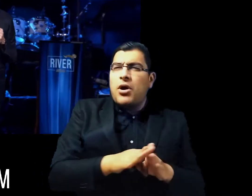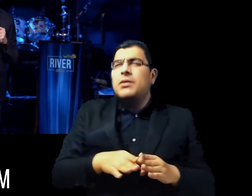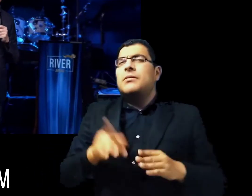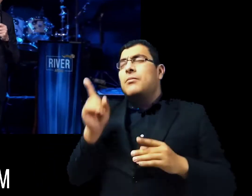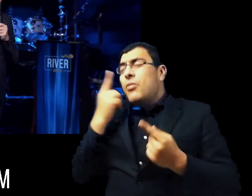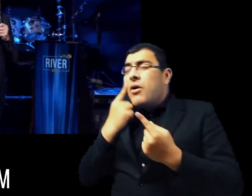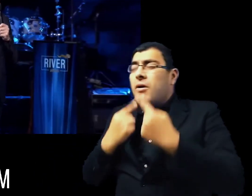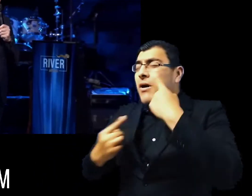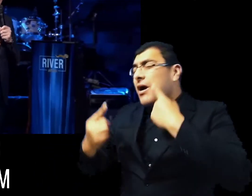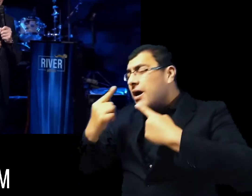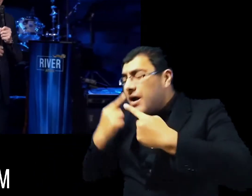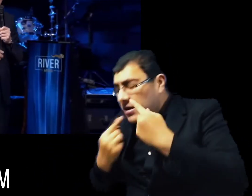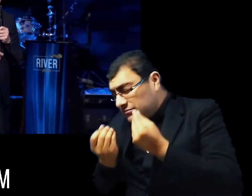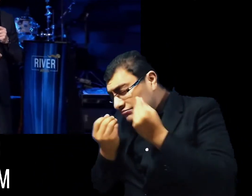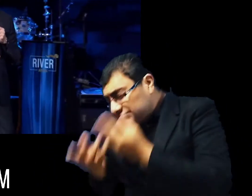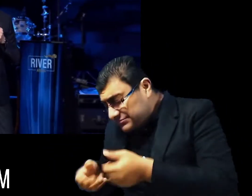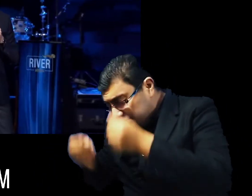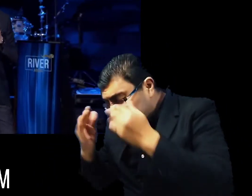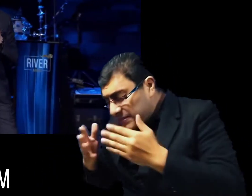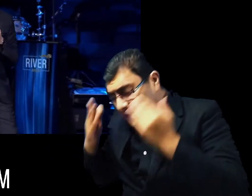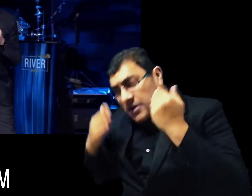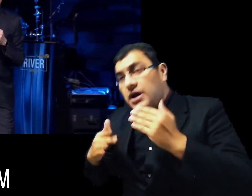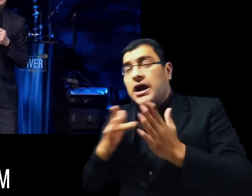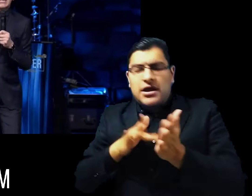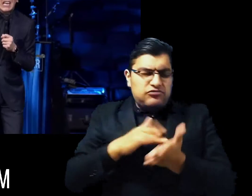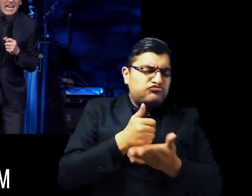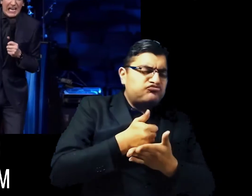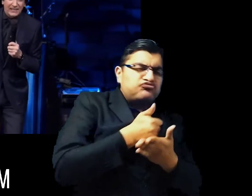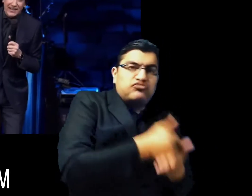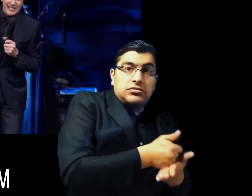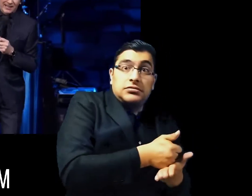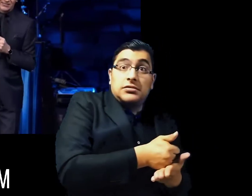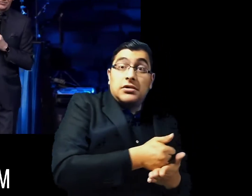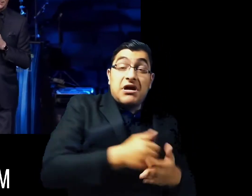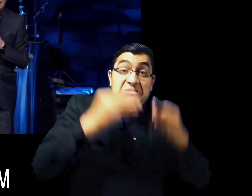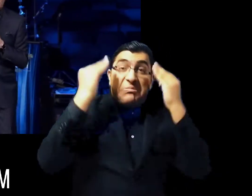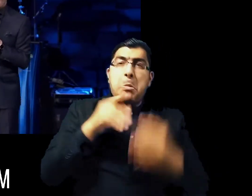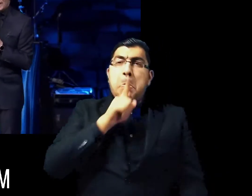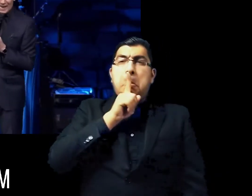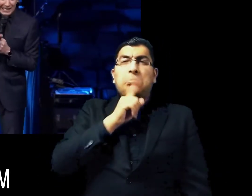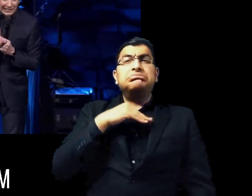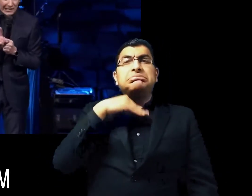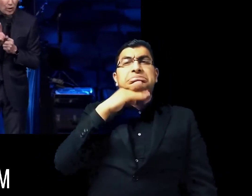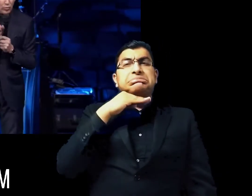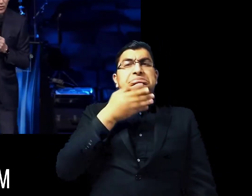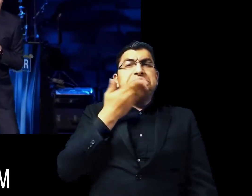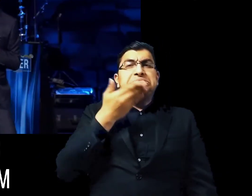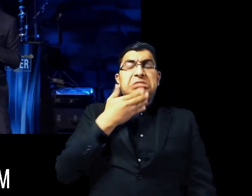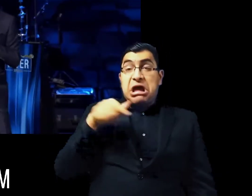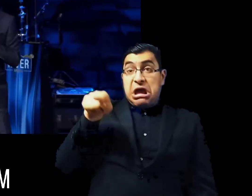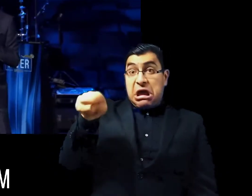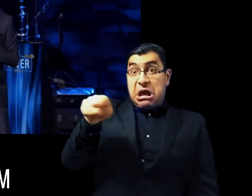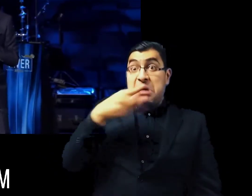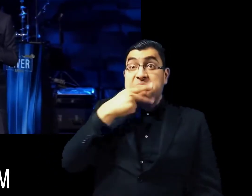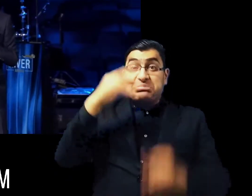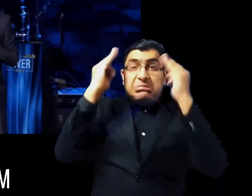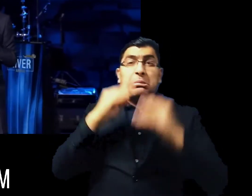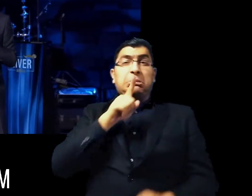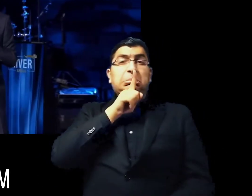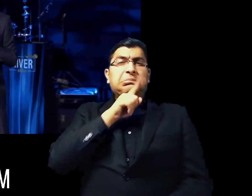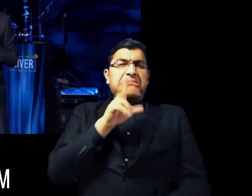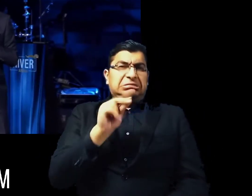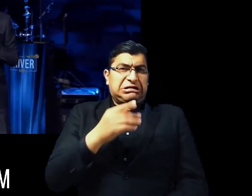cada pulgada del alma. Simón ni siquiera tiene sed, porque la gente como Simón no